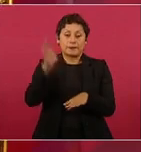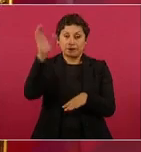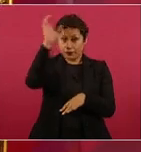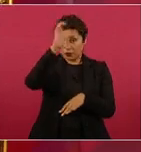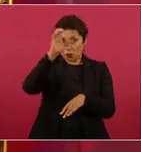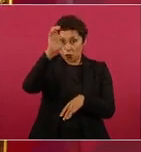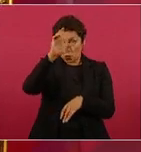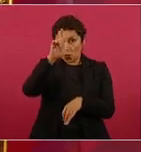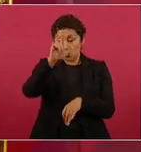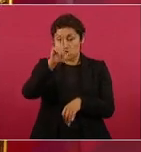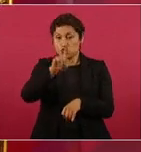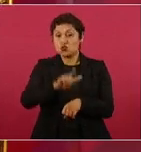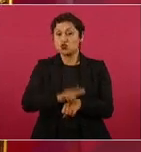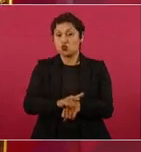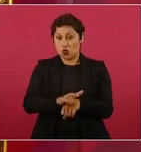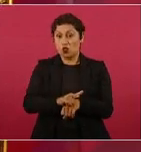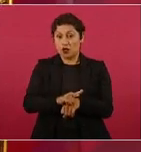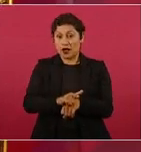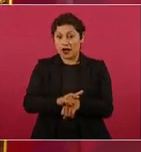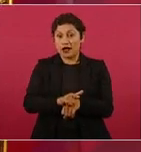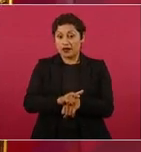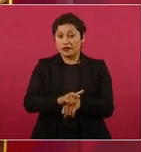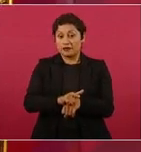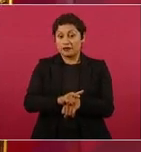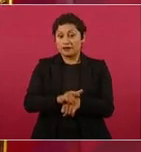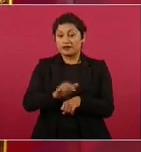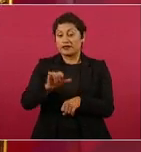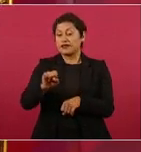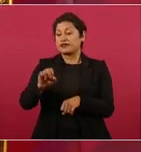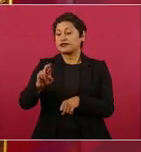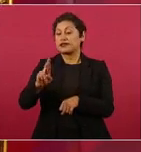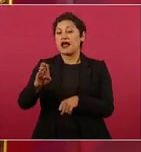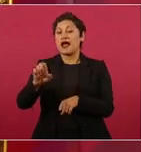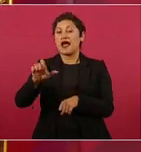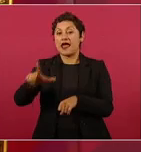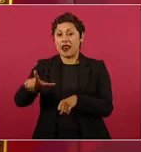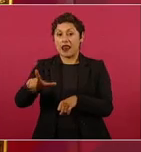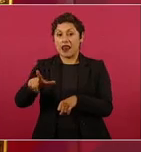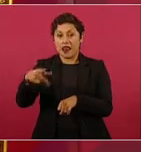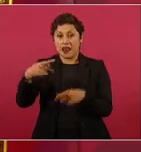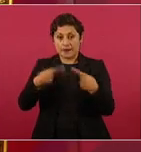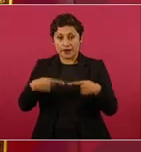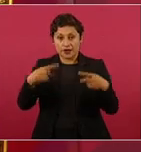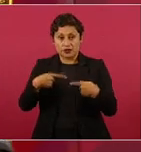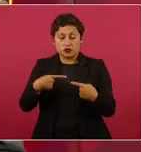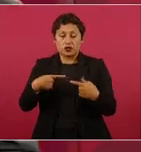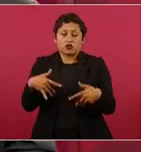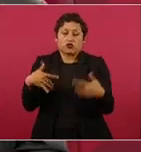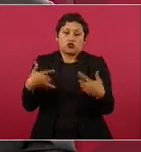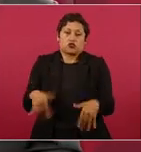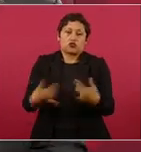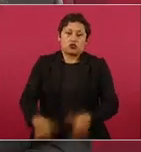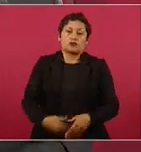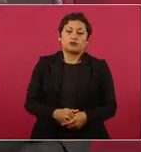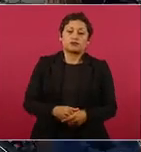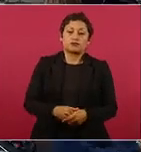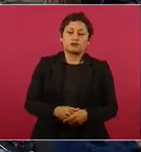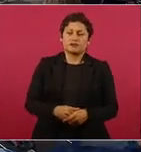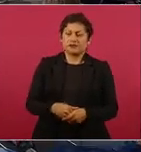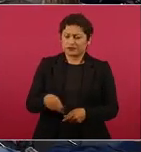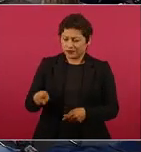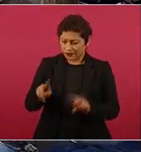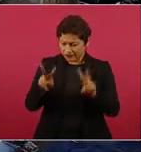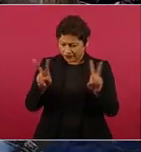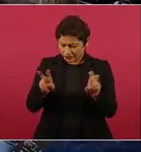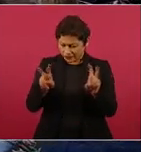los israelitas. O sea, se llama El mundo de